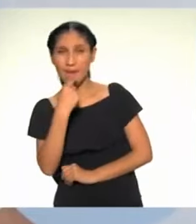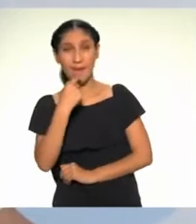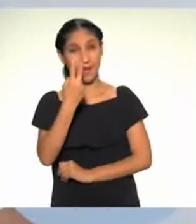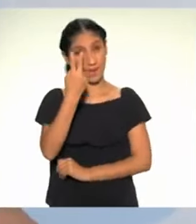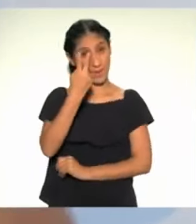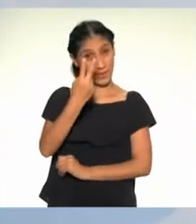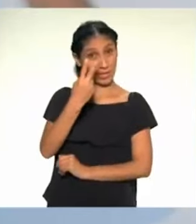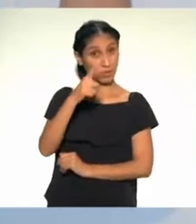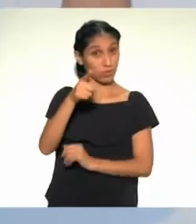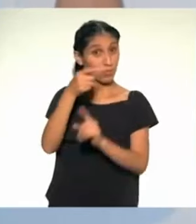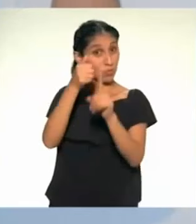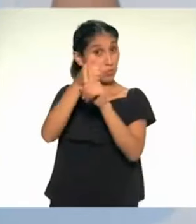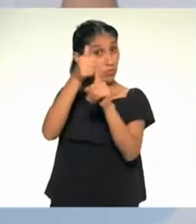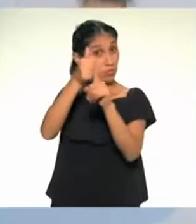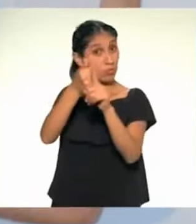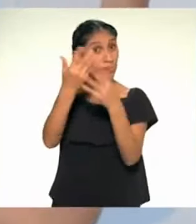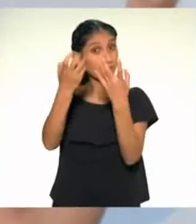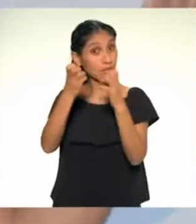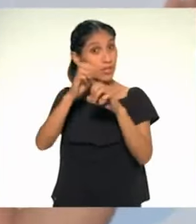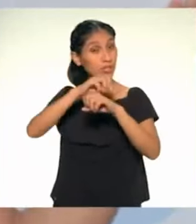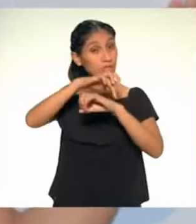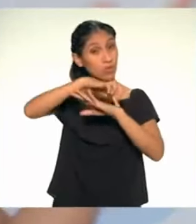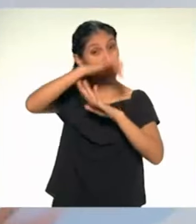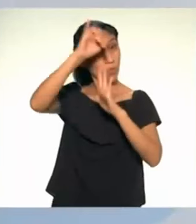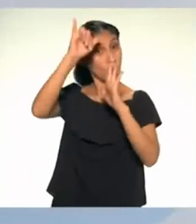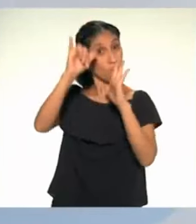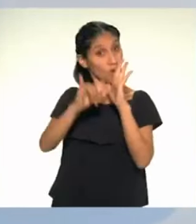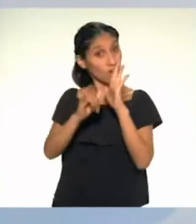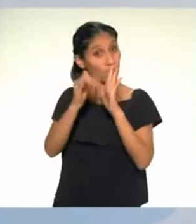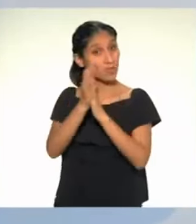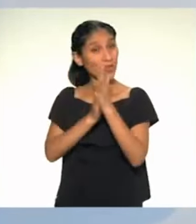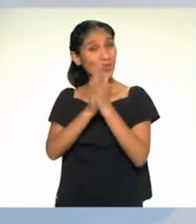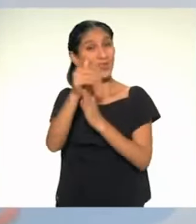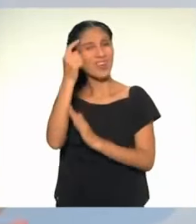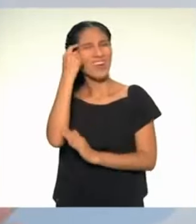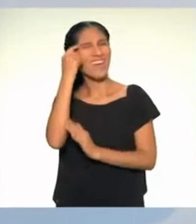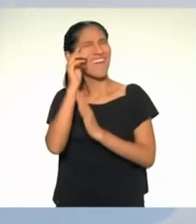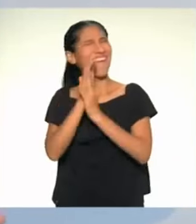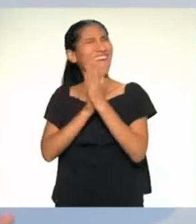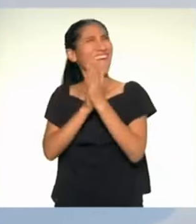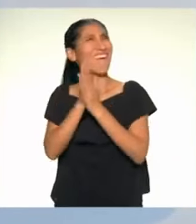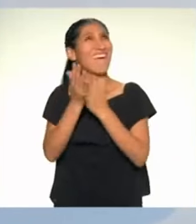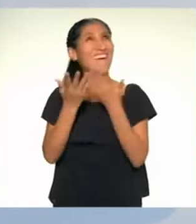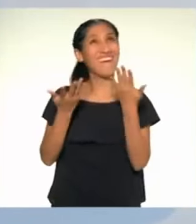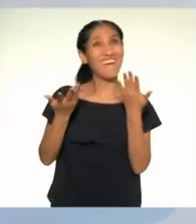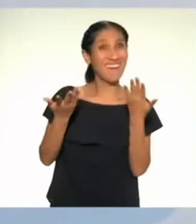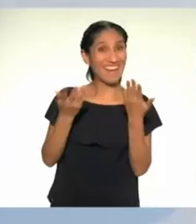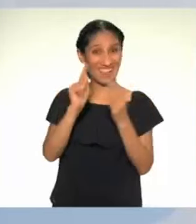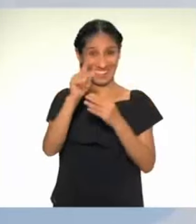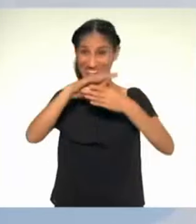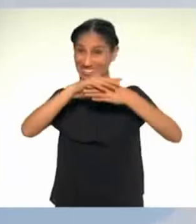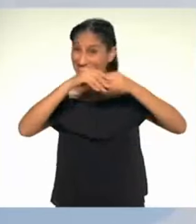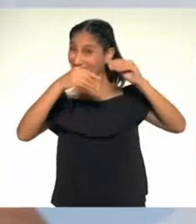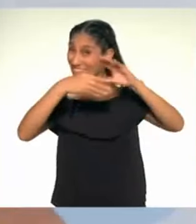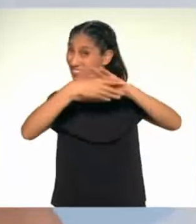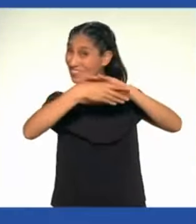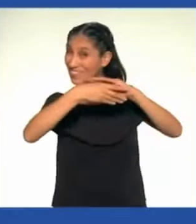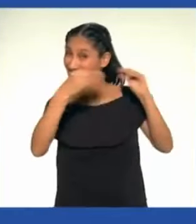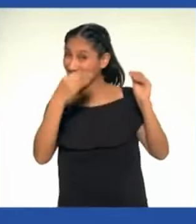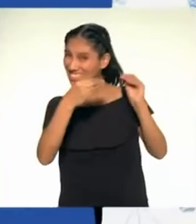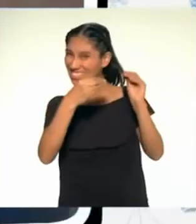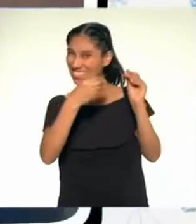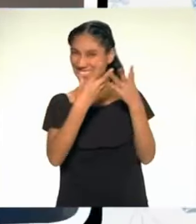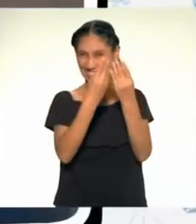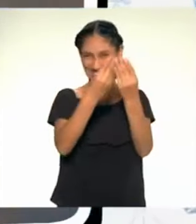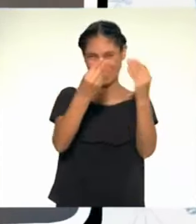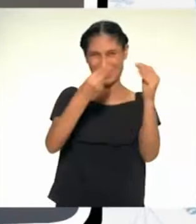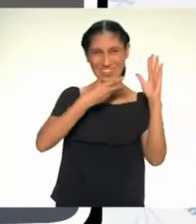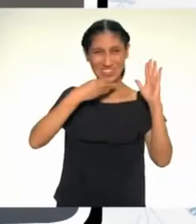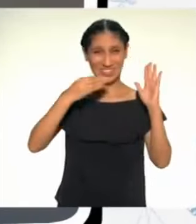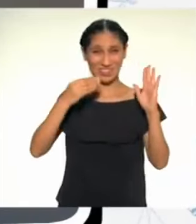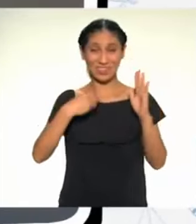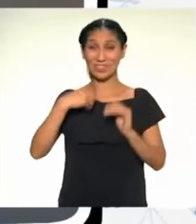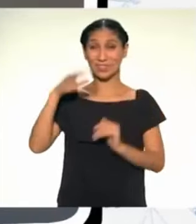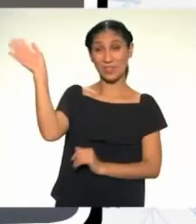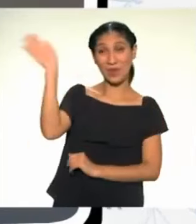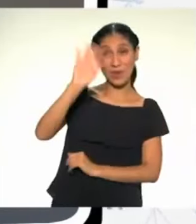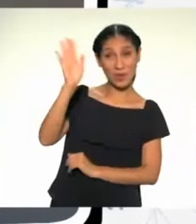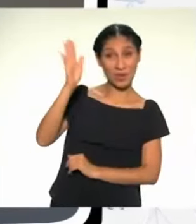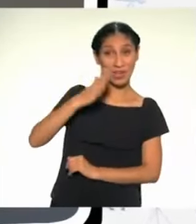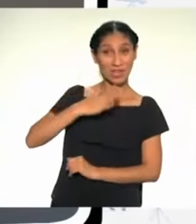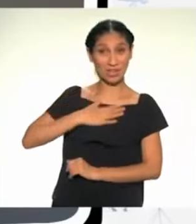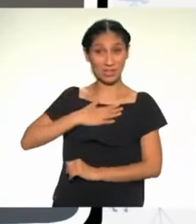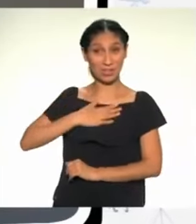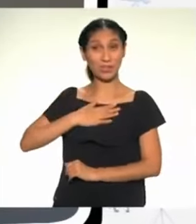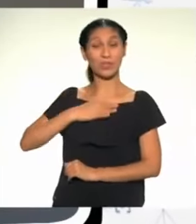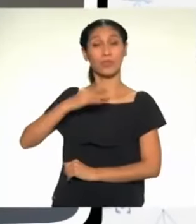propio es... ¡Inspiración! ¡Escuchemos las experiencias de todas y todos los estudiantes! Hola, con todos. Yo soy